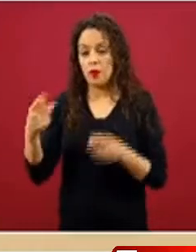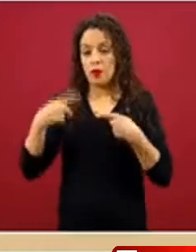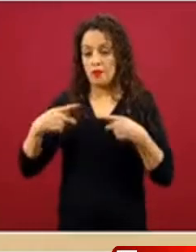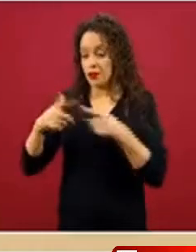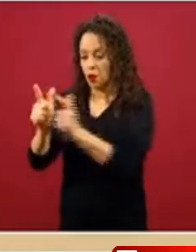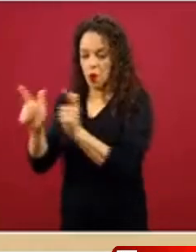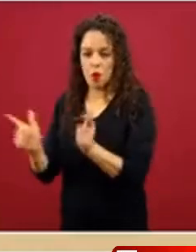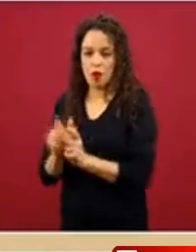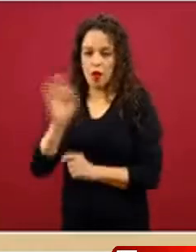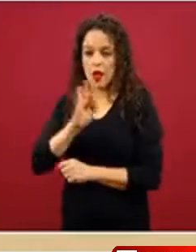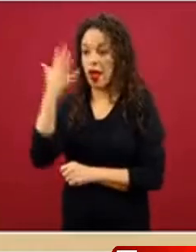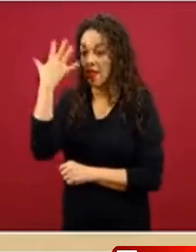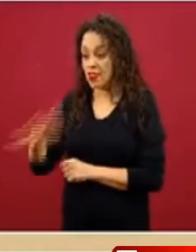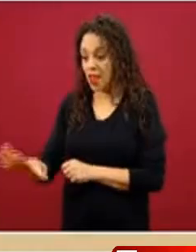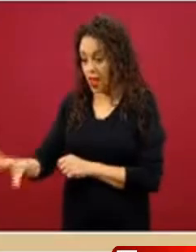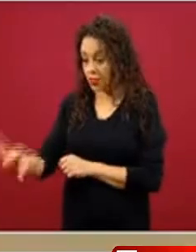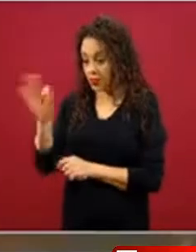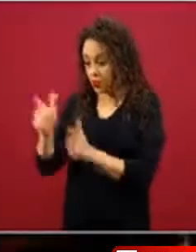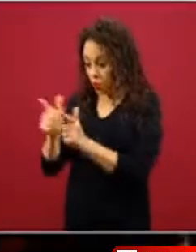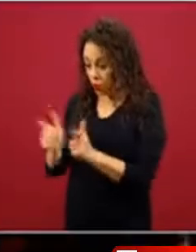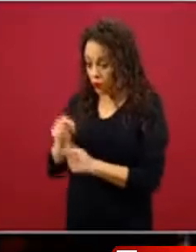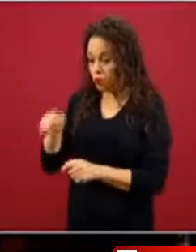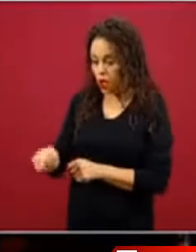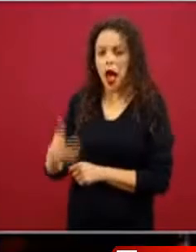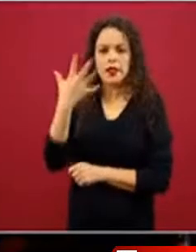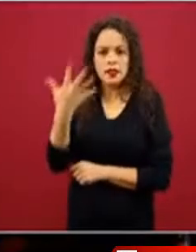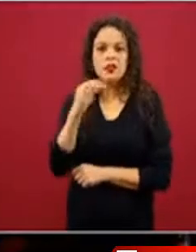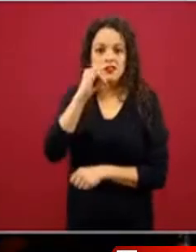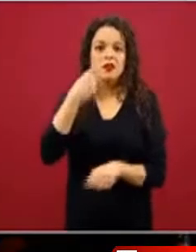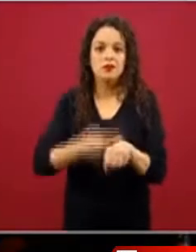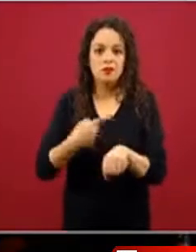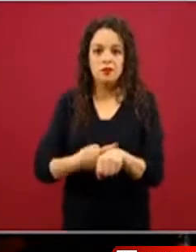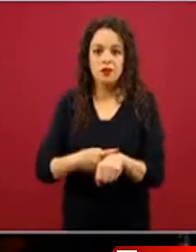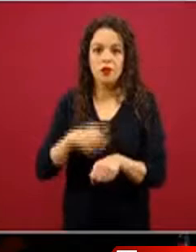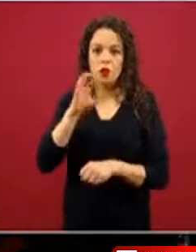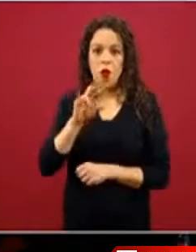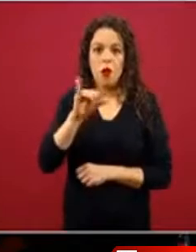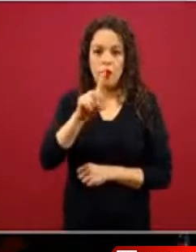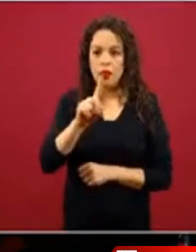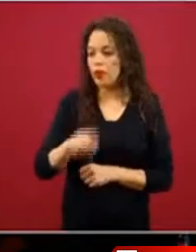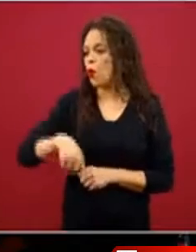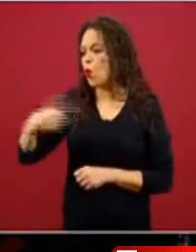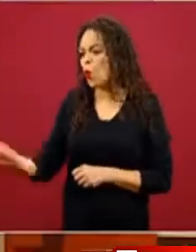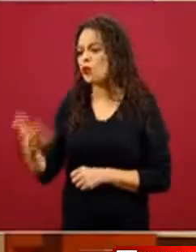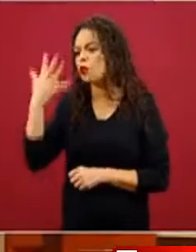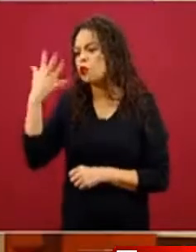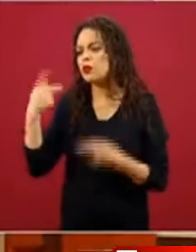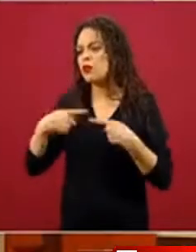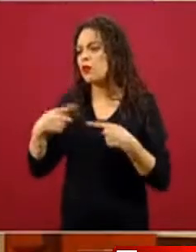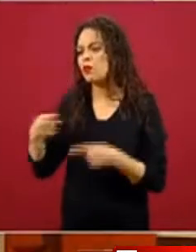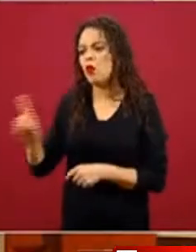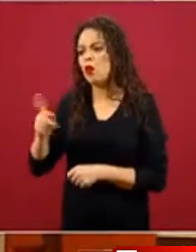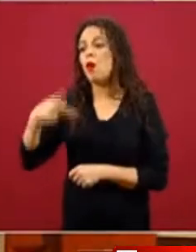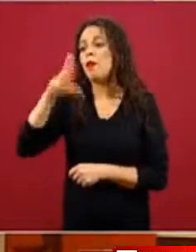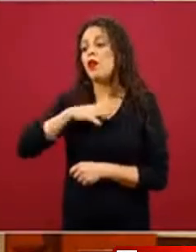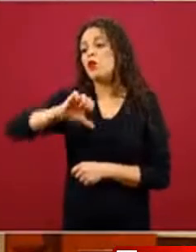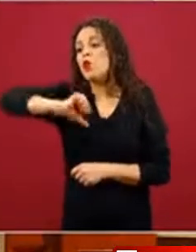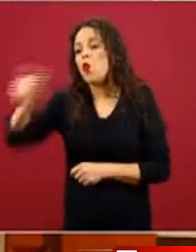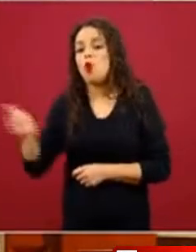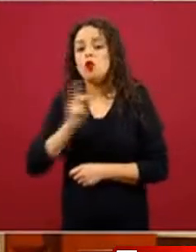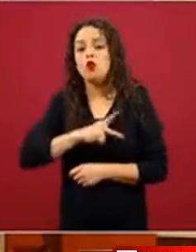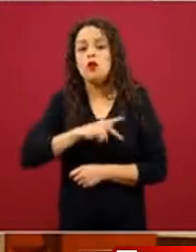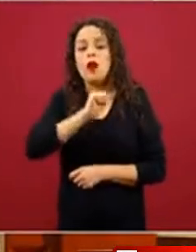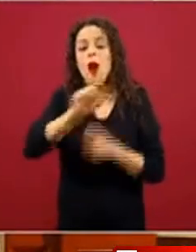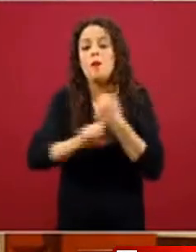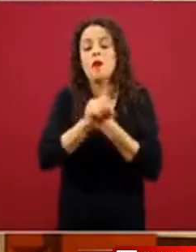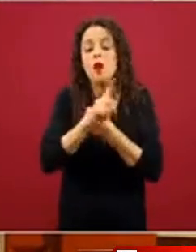5 tienen COVID, pero 5 no tienen COVID, pero pueden tener lógicamente otro tipo de virus respiratorio que en su